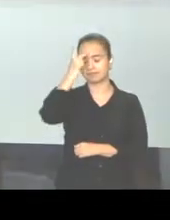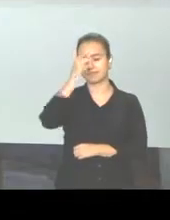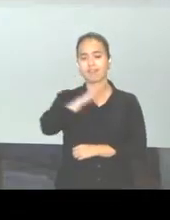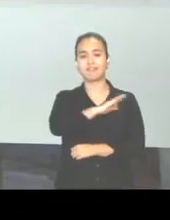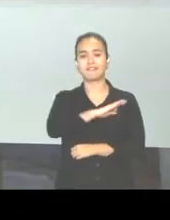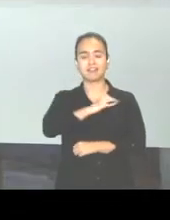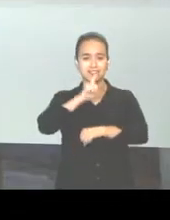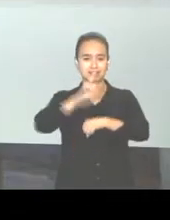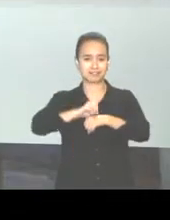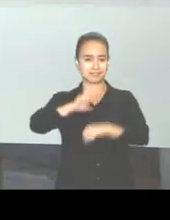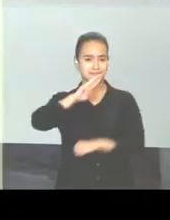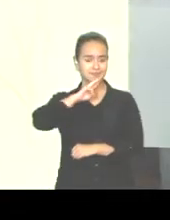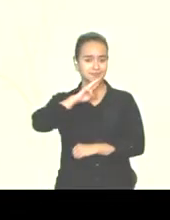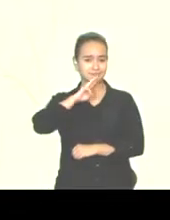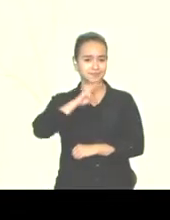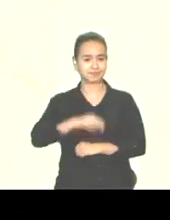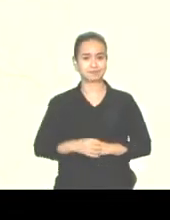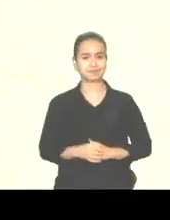potosinas. ¡Feliz Día de las Madres!